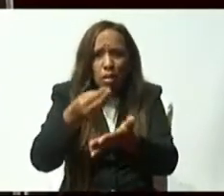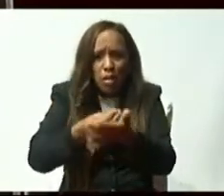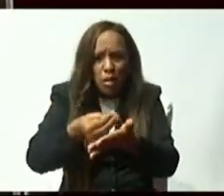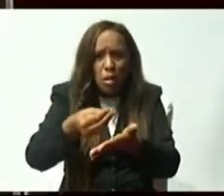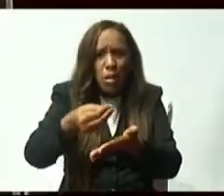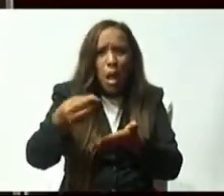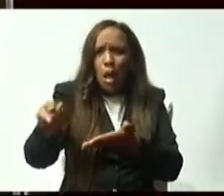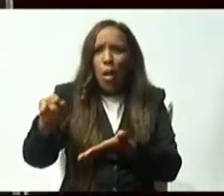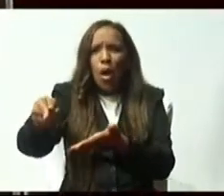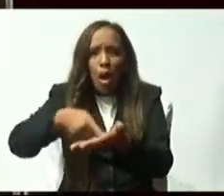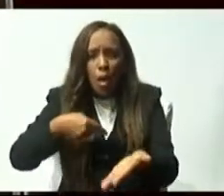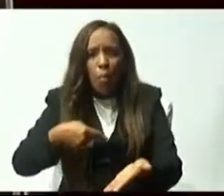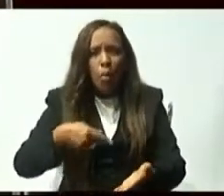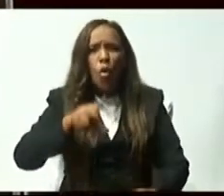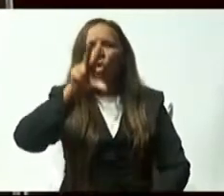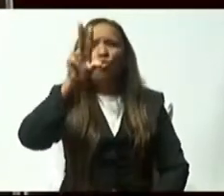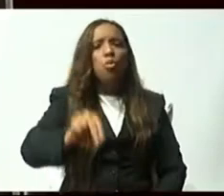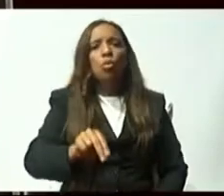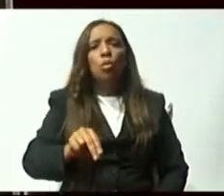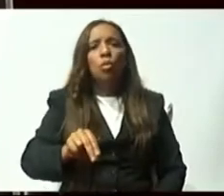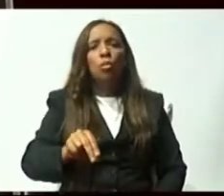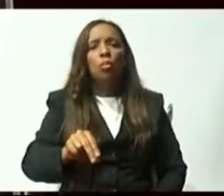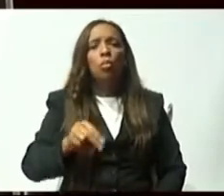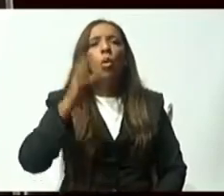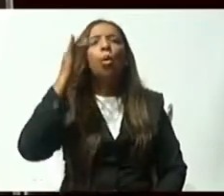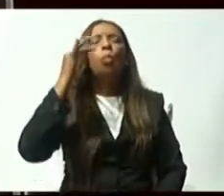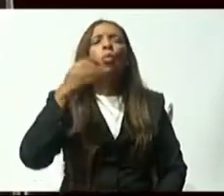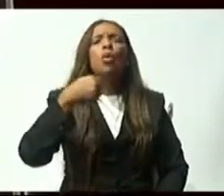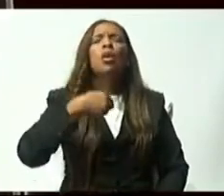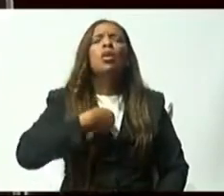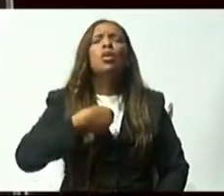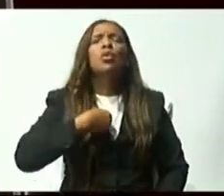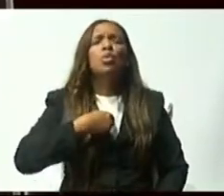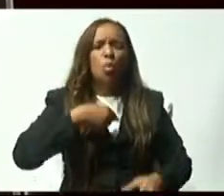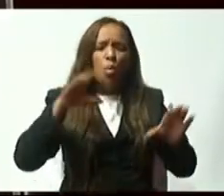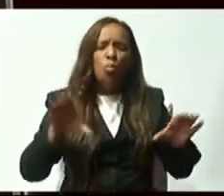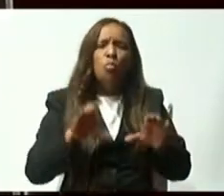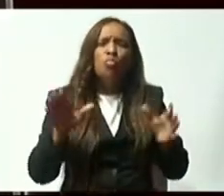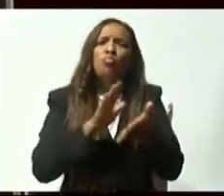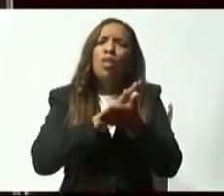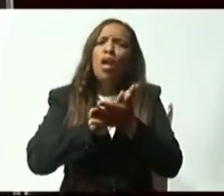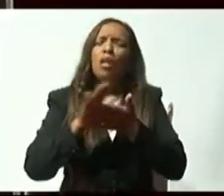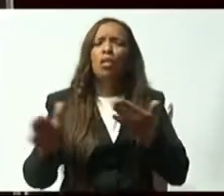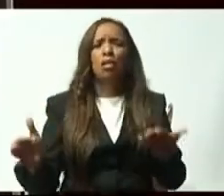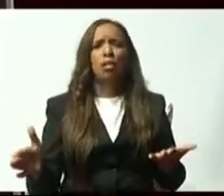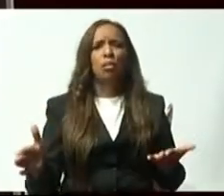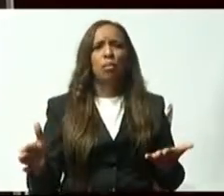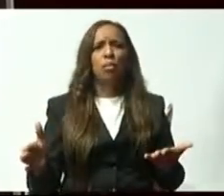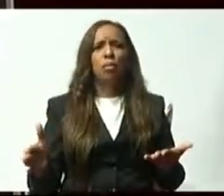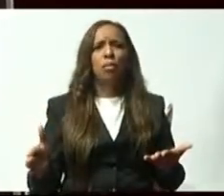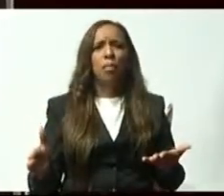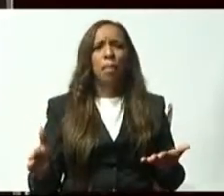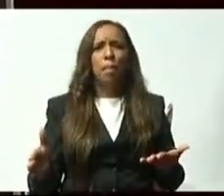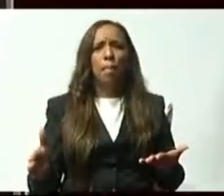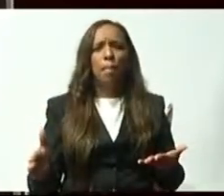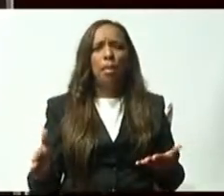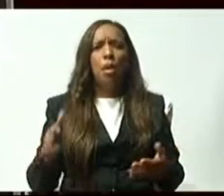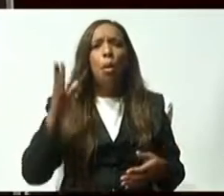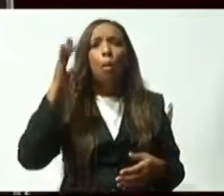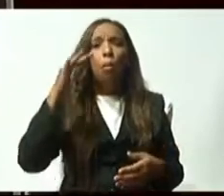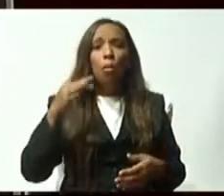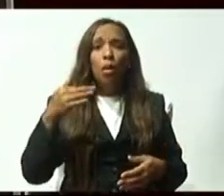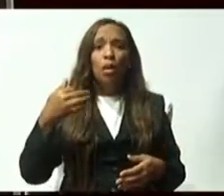Yo soy un hombre limpio. Me ha costado mucho porque el de abajo no puede